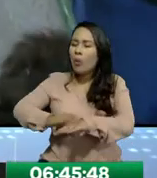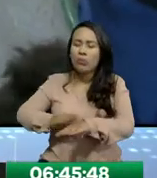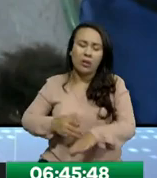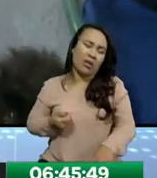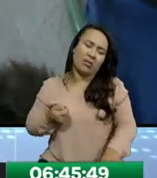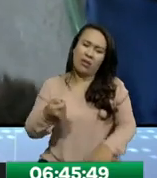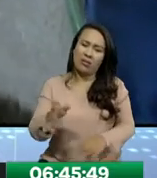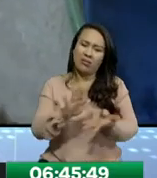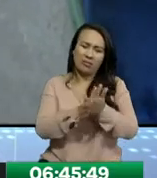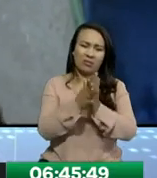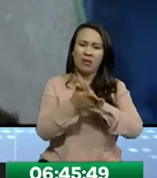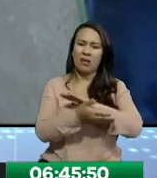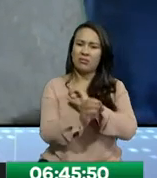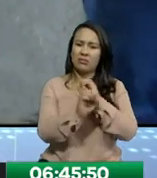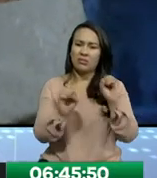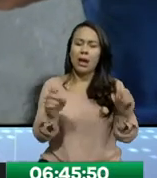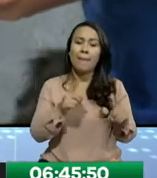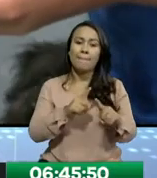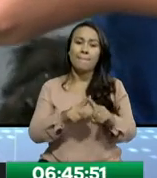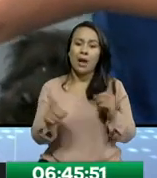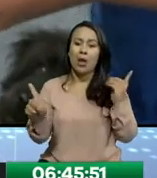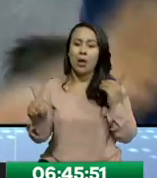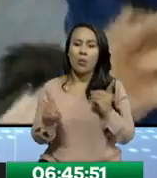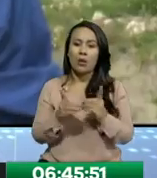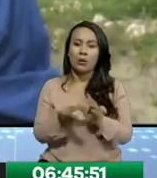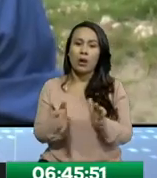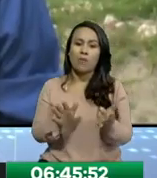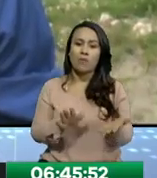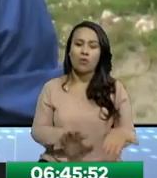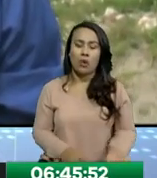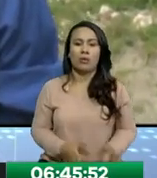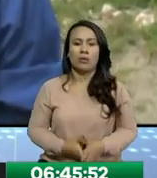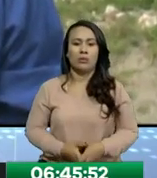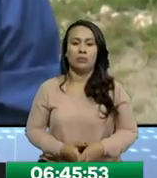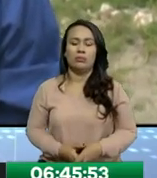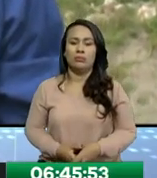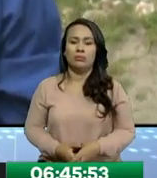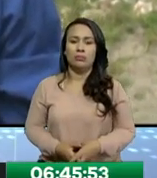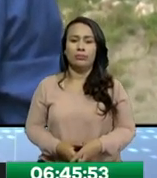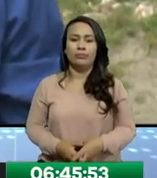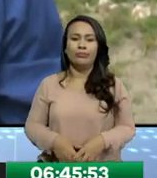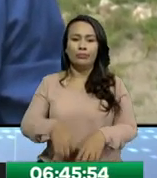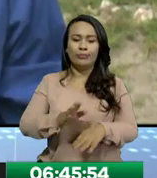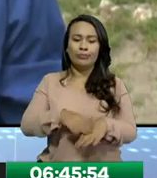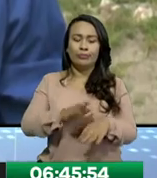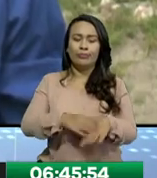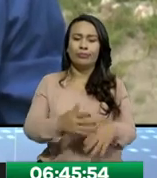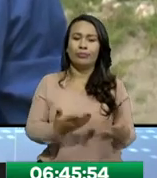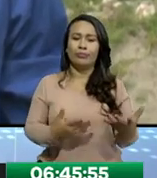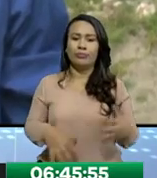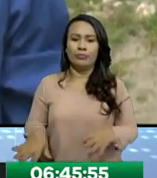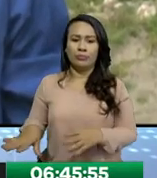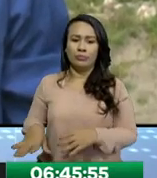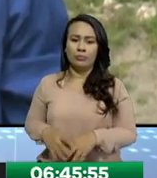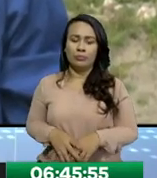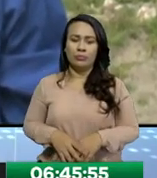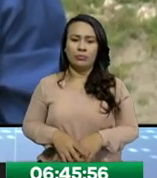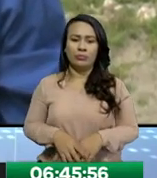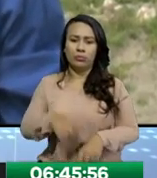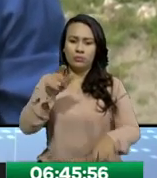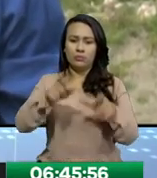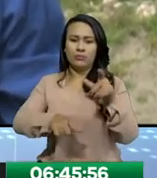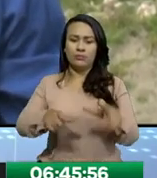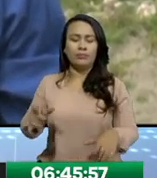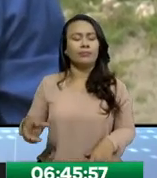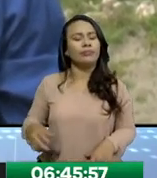hacer daño a nadie, y sin embargo encontraron la muerte gracias a la acción de gente